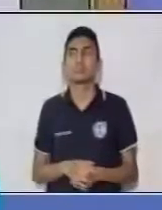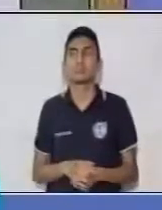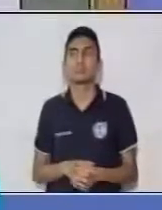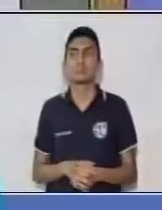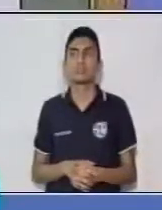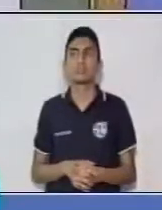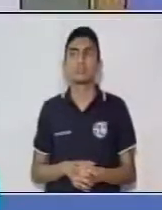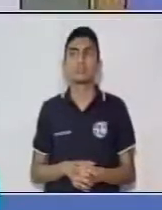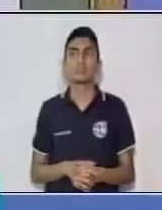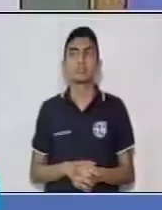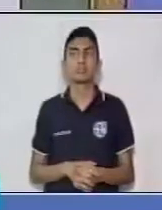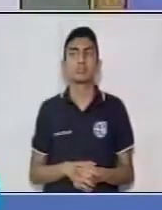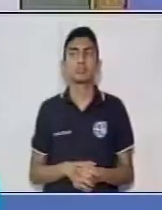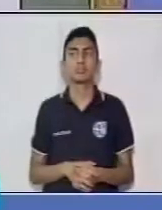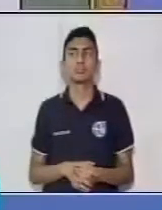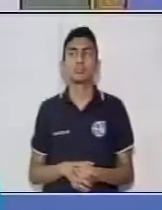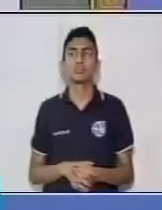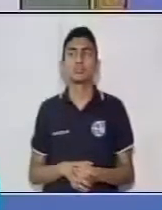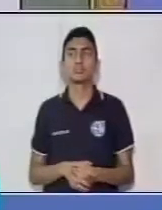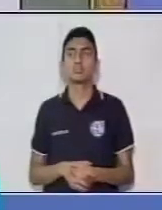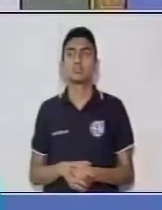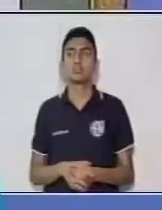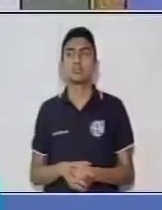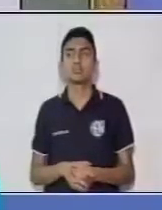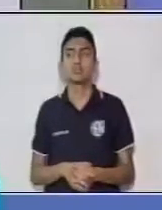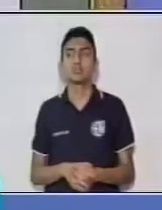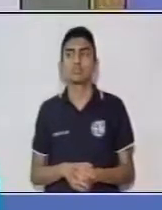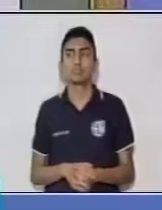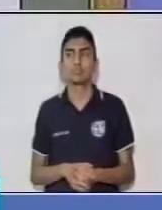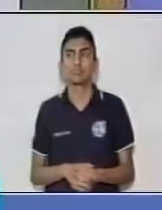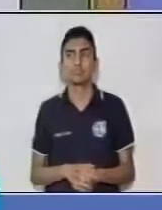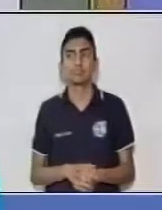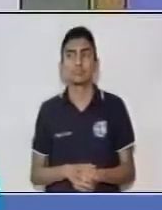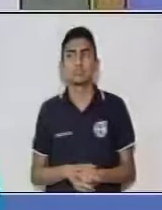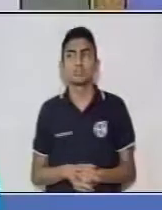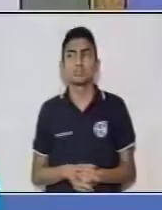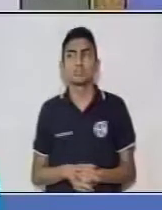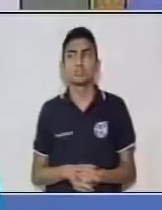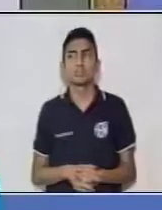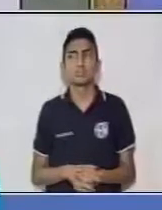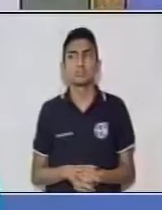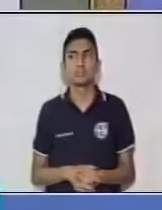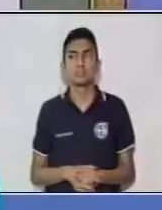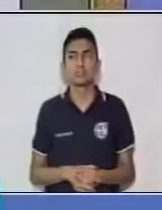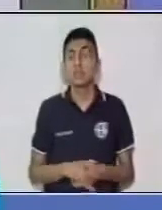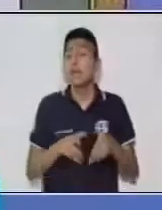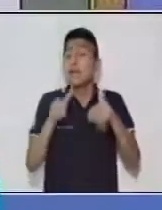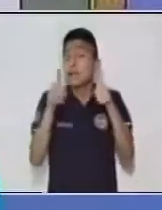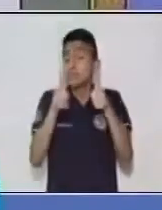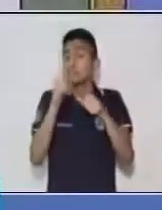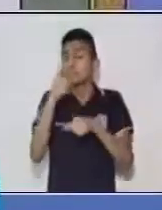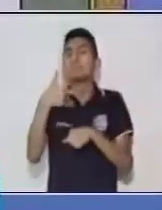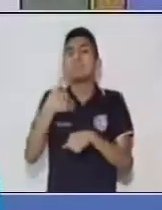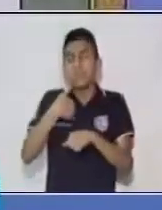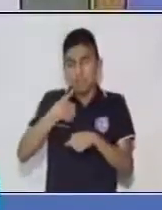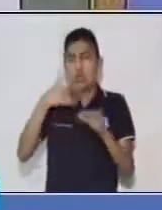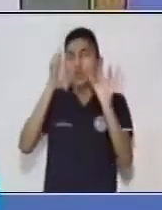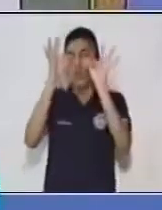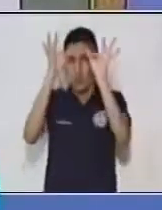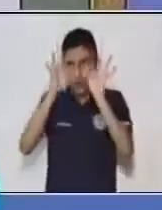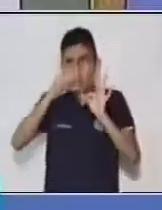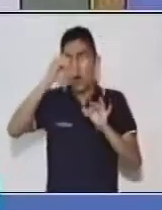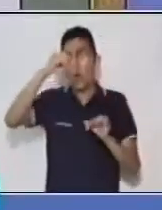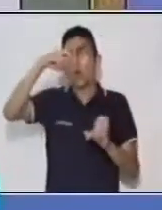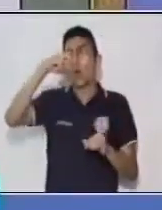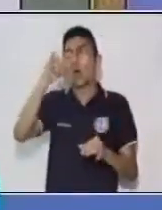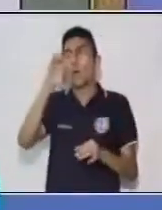girar 180 grados. Entonces queda de forma opuesta, no conserva